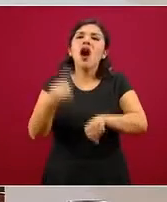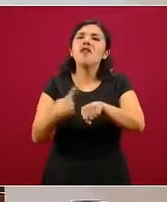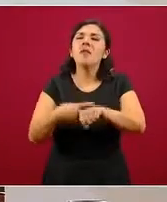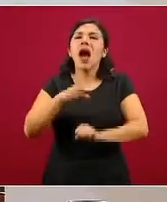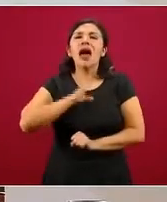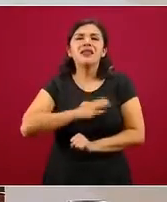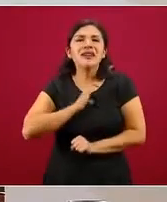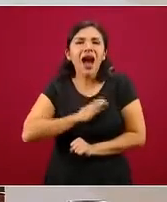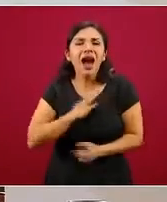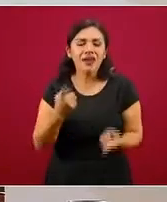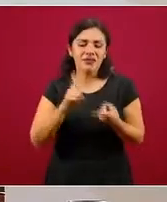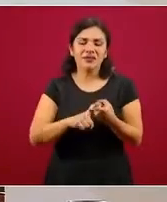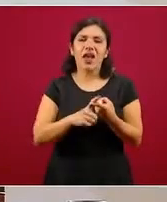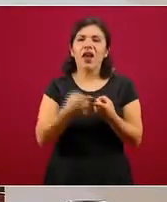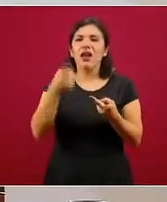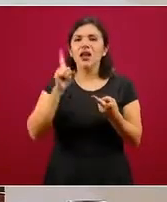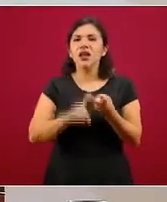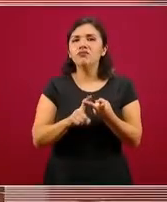justamente cáncer,